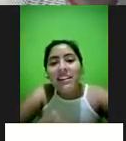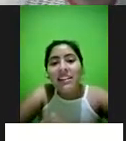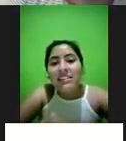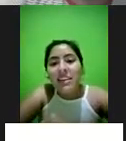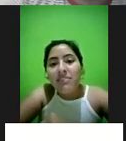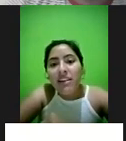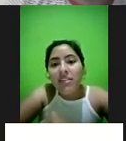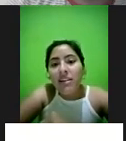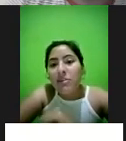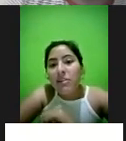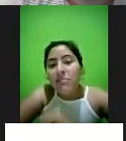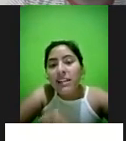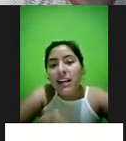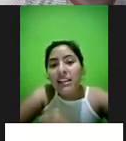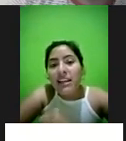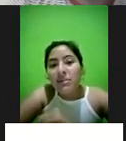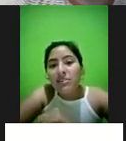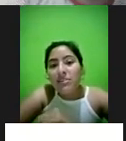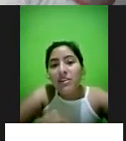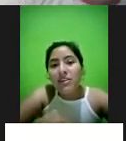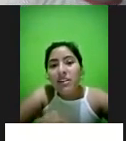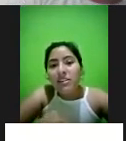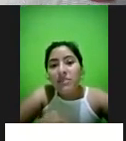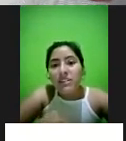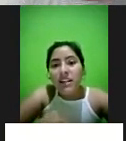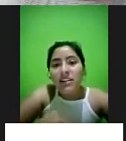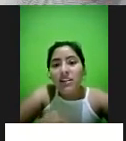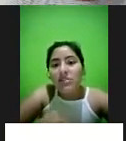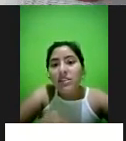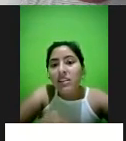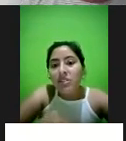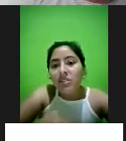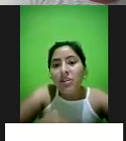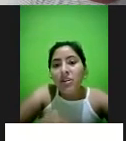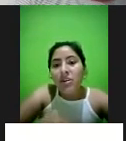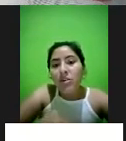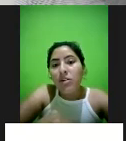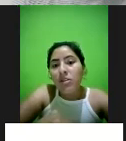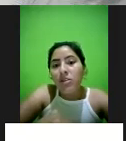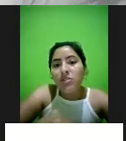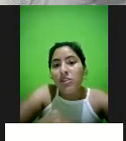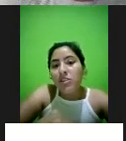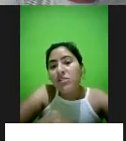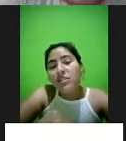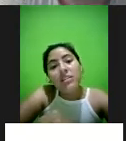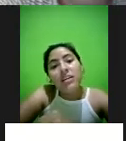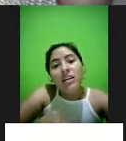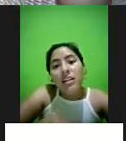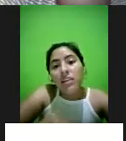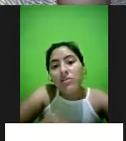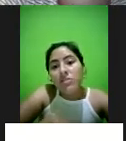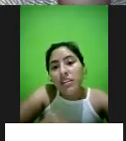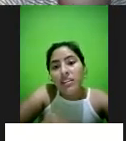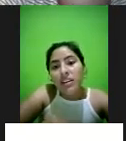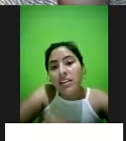Componente del encéfalo, la médula espinal, nervios y órganos especiales de los sentidos, como los ojos y oídos.